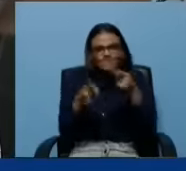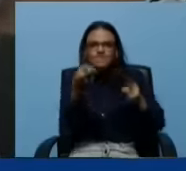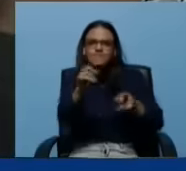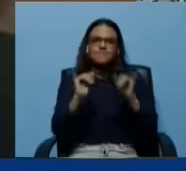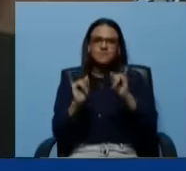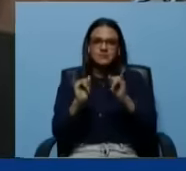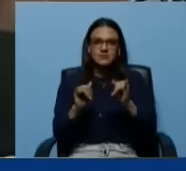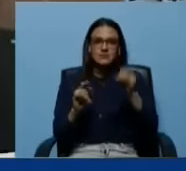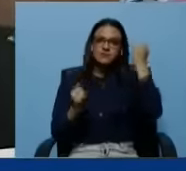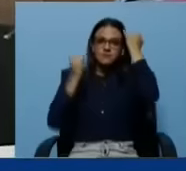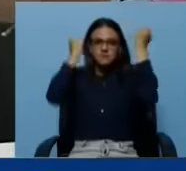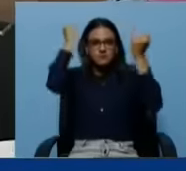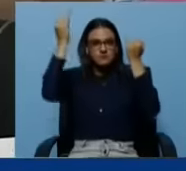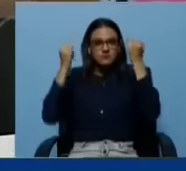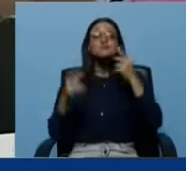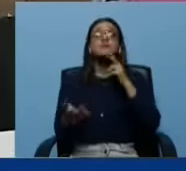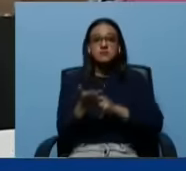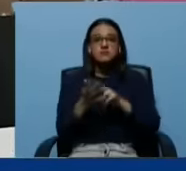Ya es una realidad.